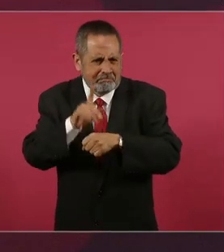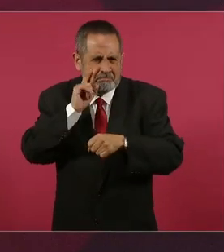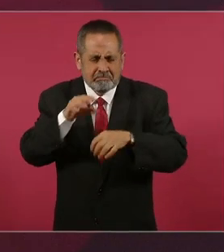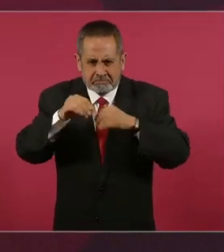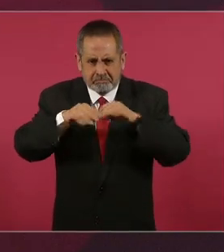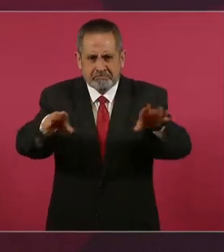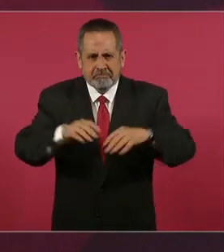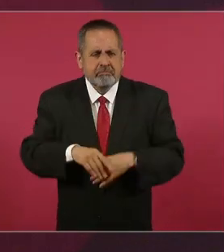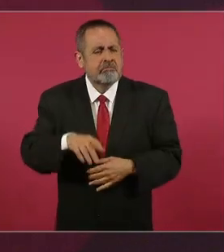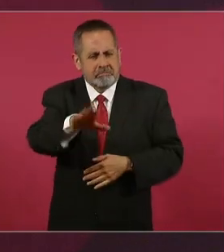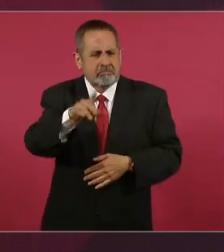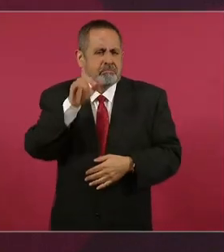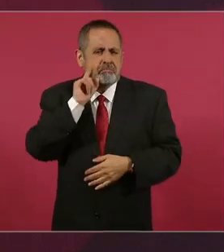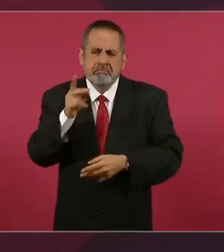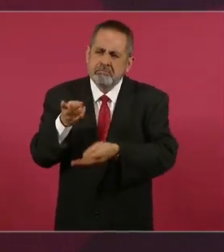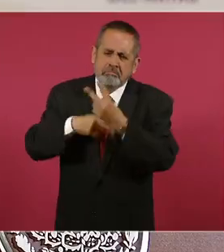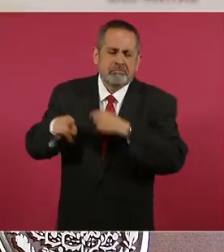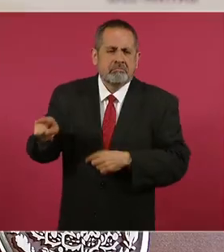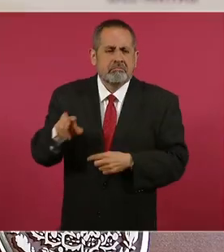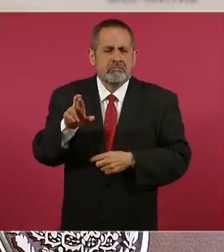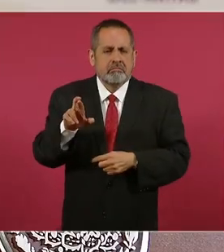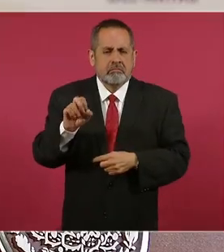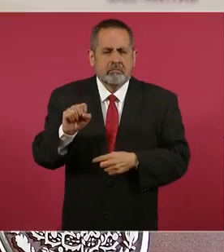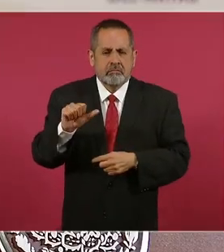¿Mañana vendrán? Que venga Rosa Isela.